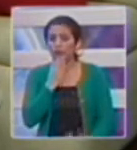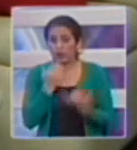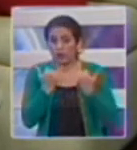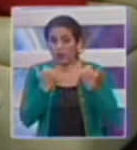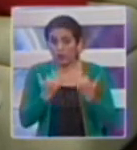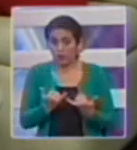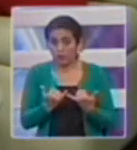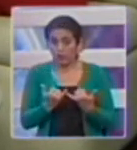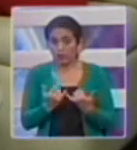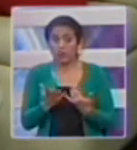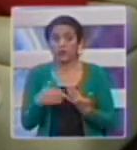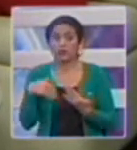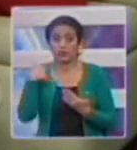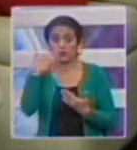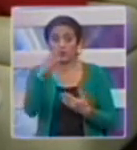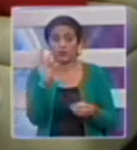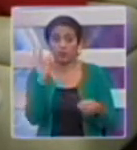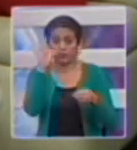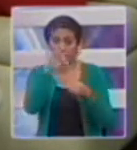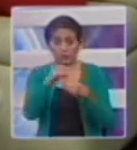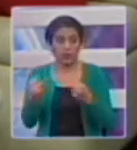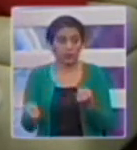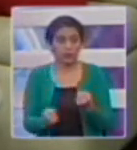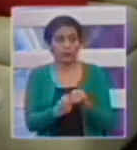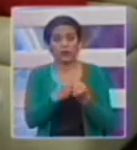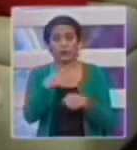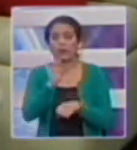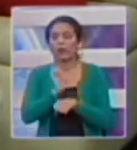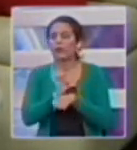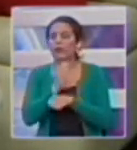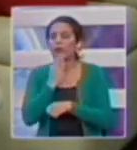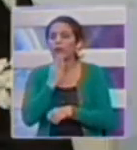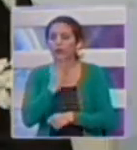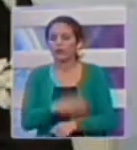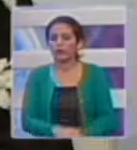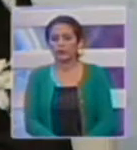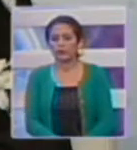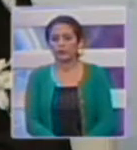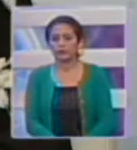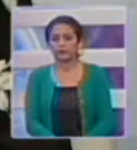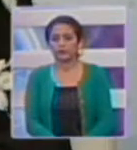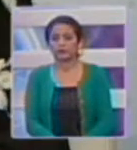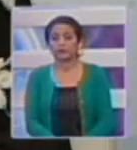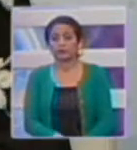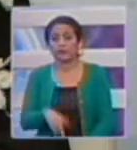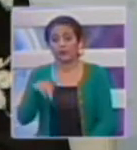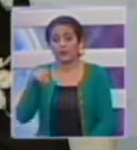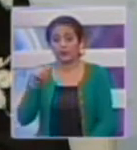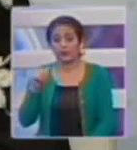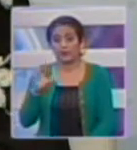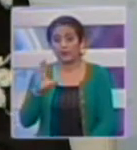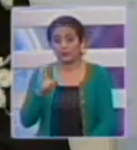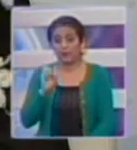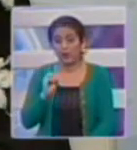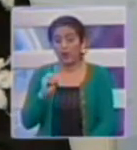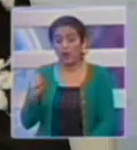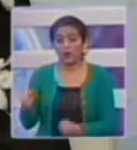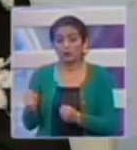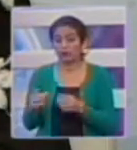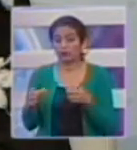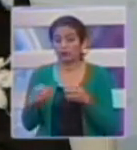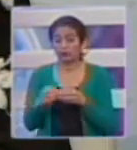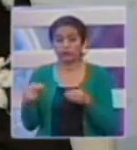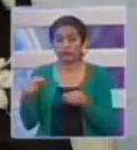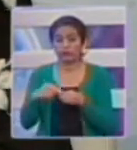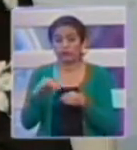coyuntura electoral al país? Bueno, Paco Moncayo es una figura que se ha identificado con la centroizquierda, que tiene muchos años